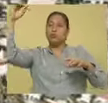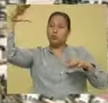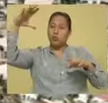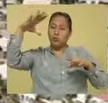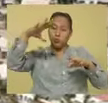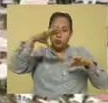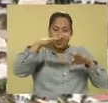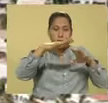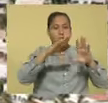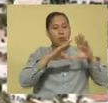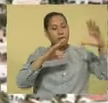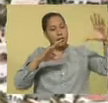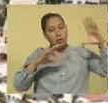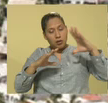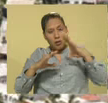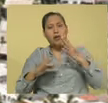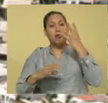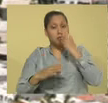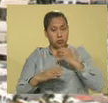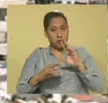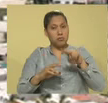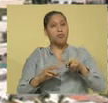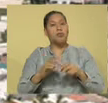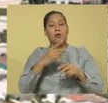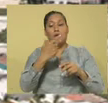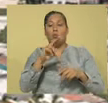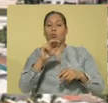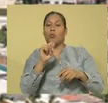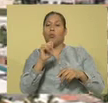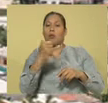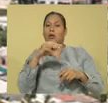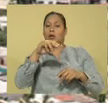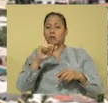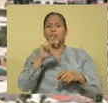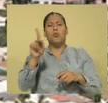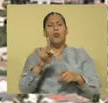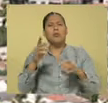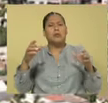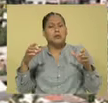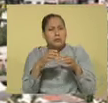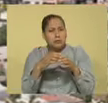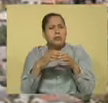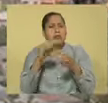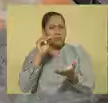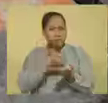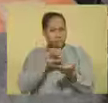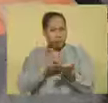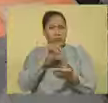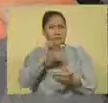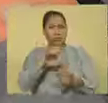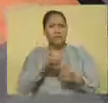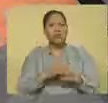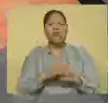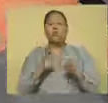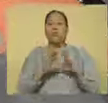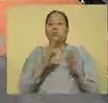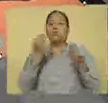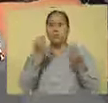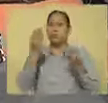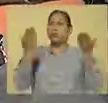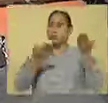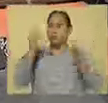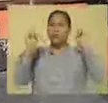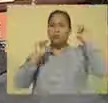por el hoyo, ¿no? Sí tiene su gracia. Guaymas sigue siendo un pueblito chiquito, con mucho